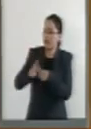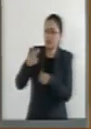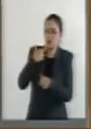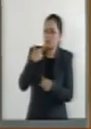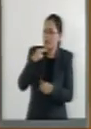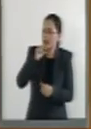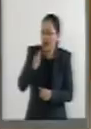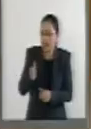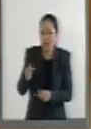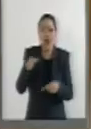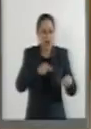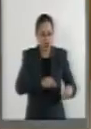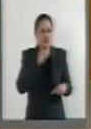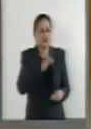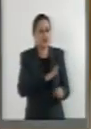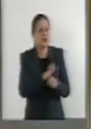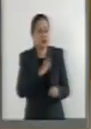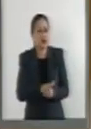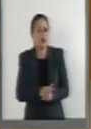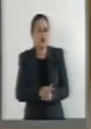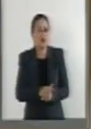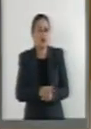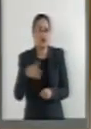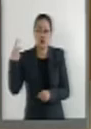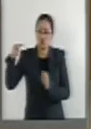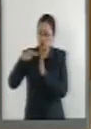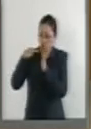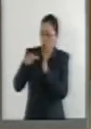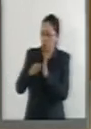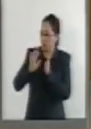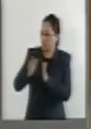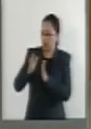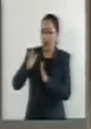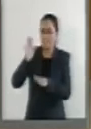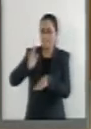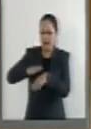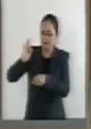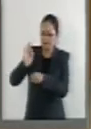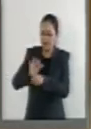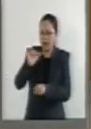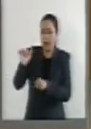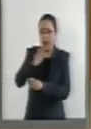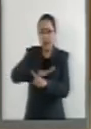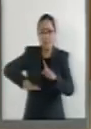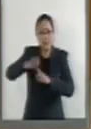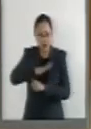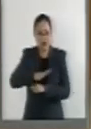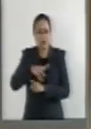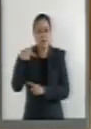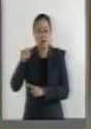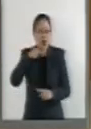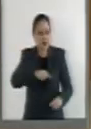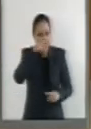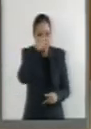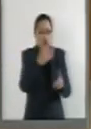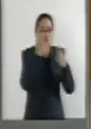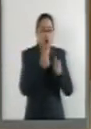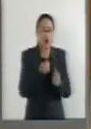origen, porque tienen normatividades más protectoras del medio ambiente y del